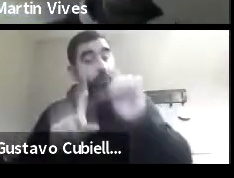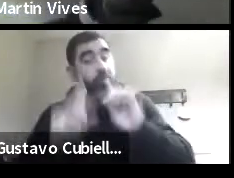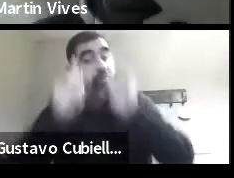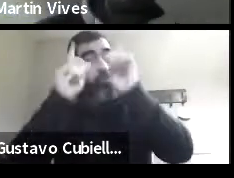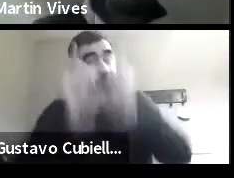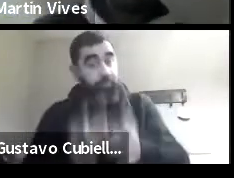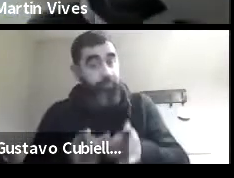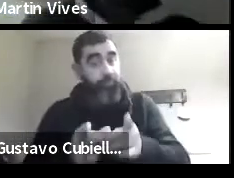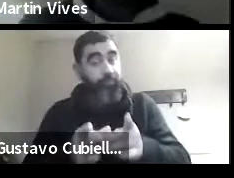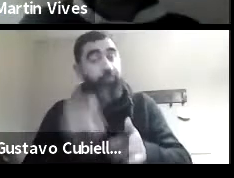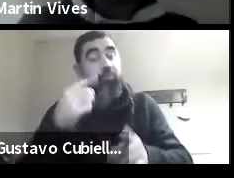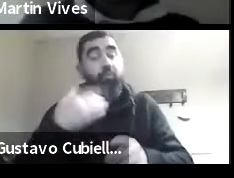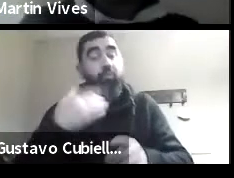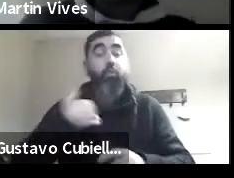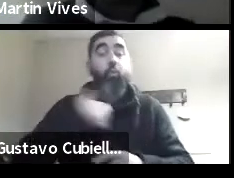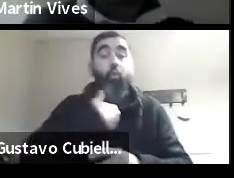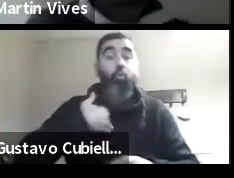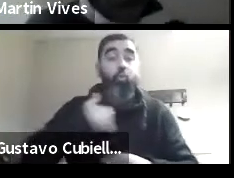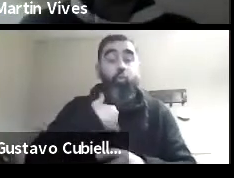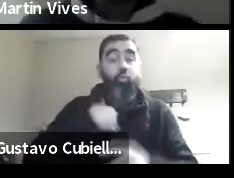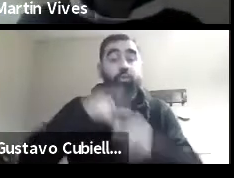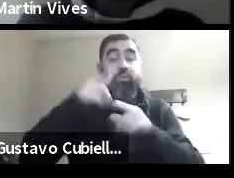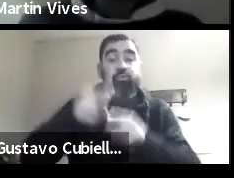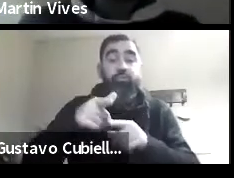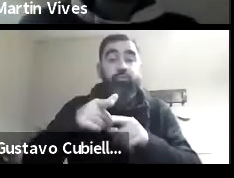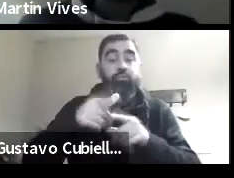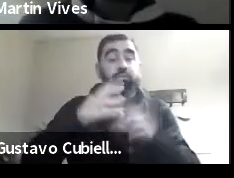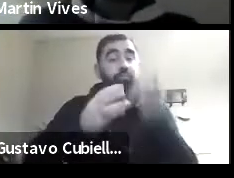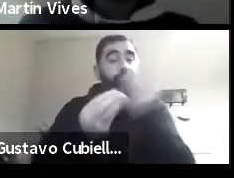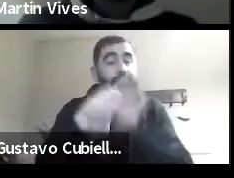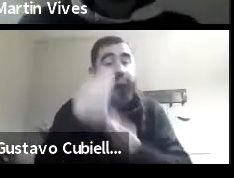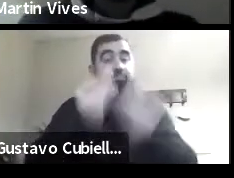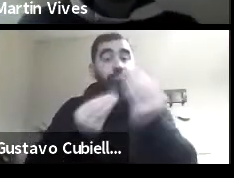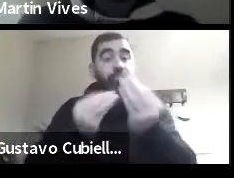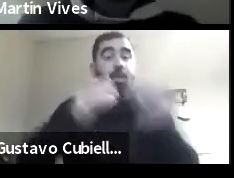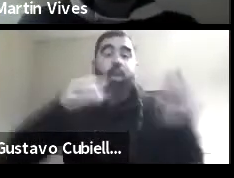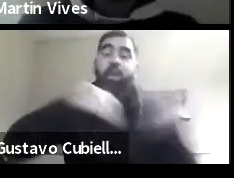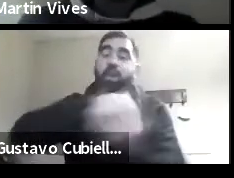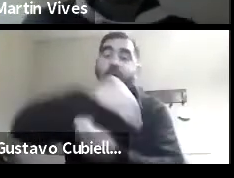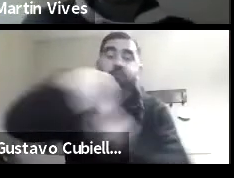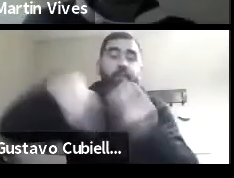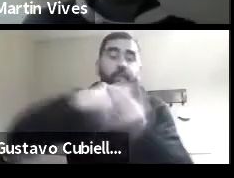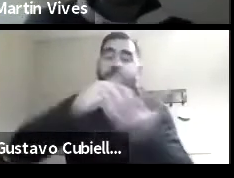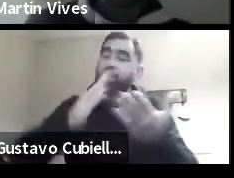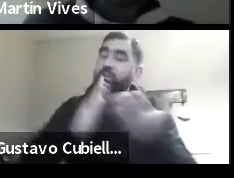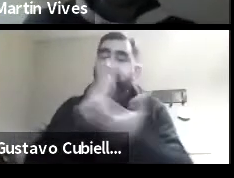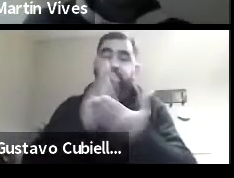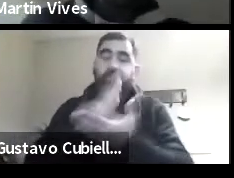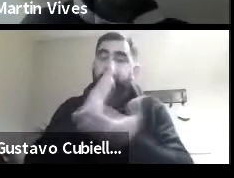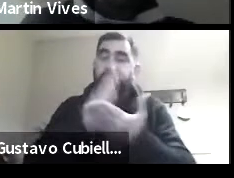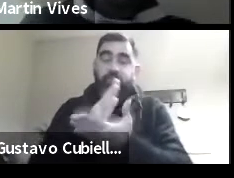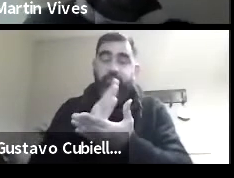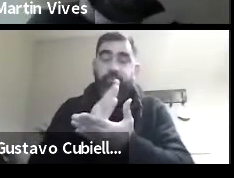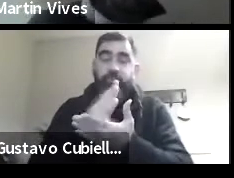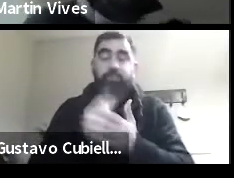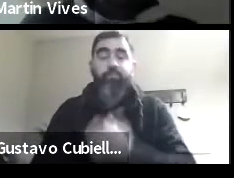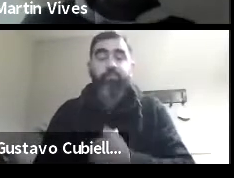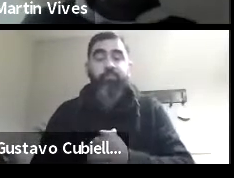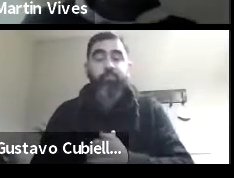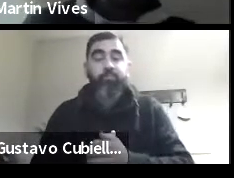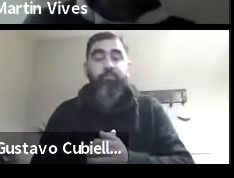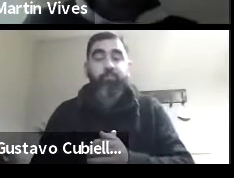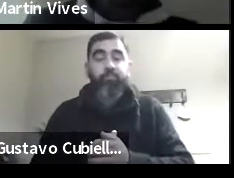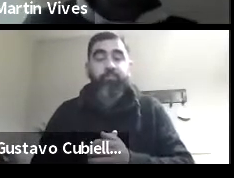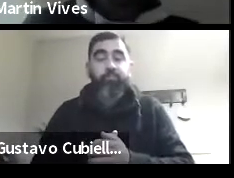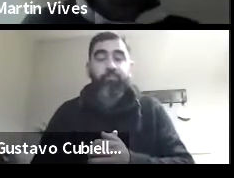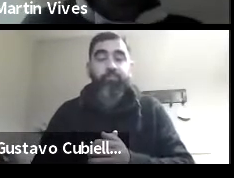son roles que todos son suplantados por las familias o de alguna manera llevados a cabo por la familia. Y en este